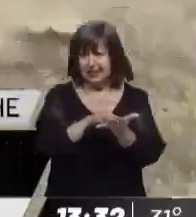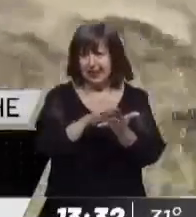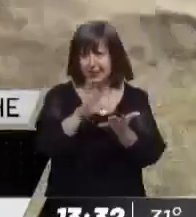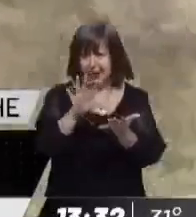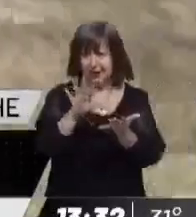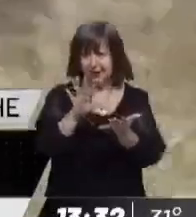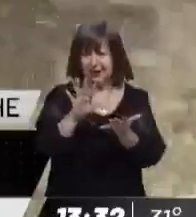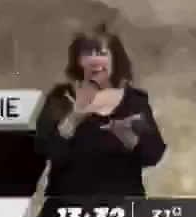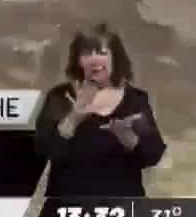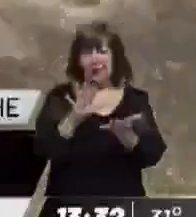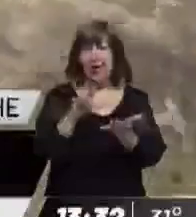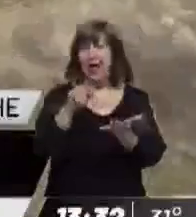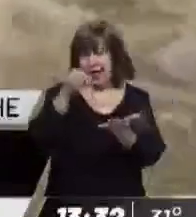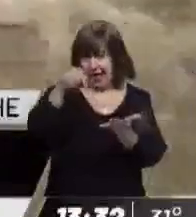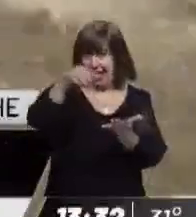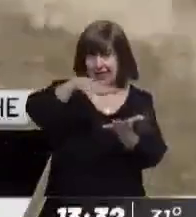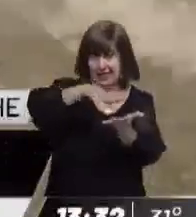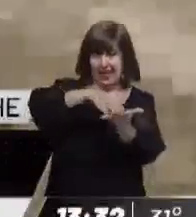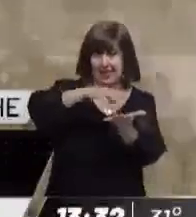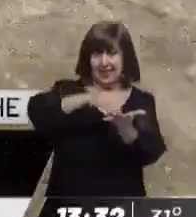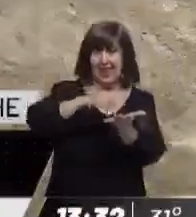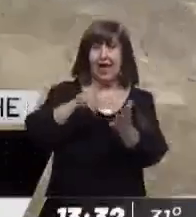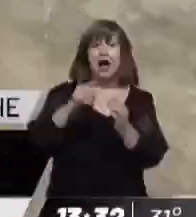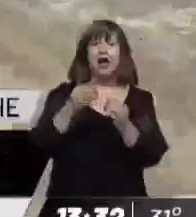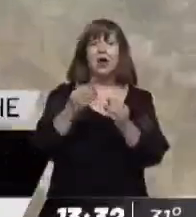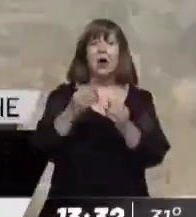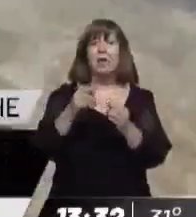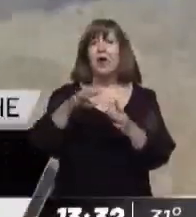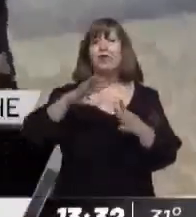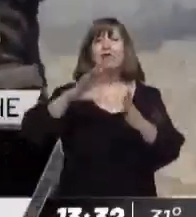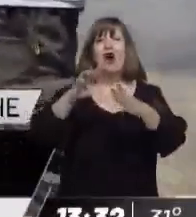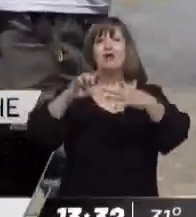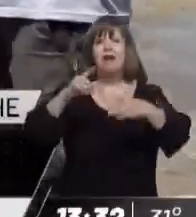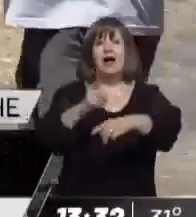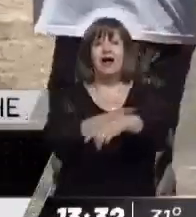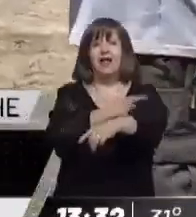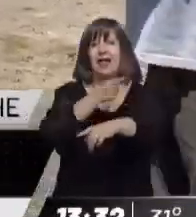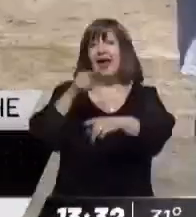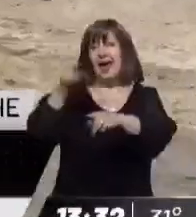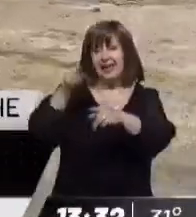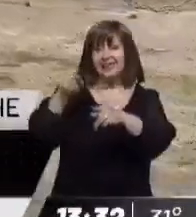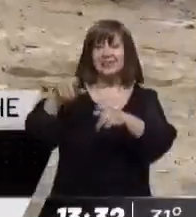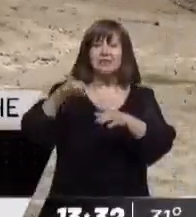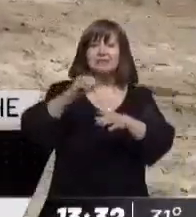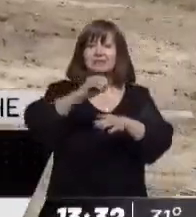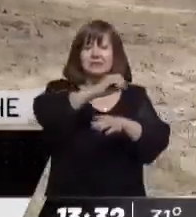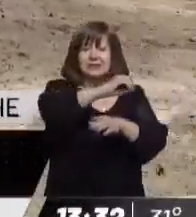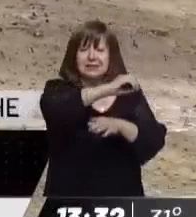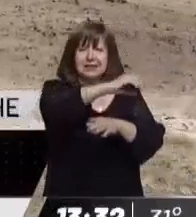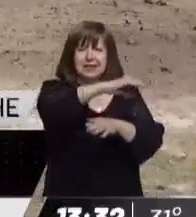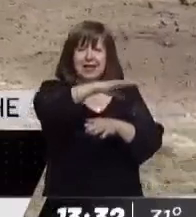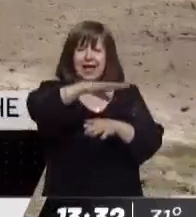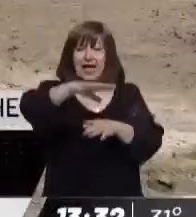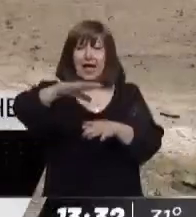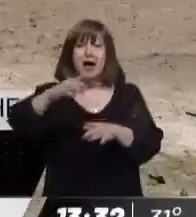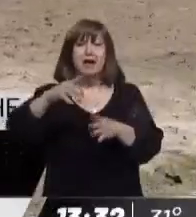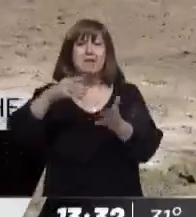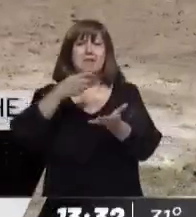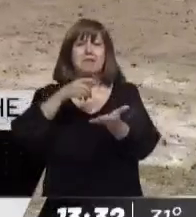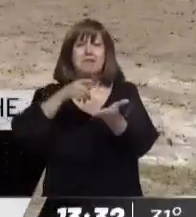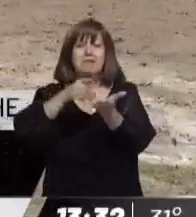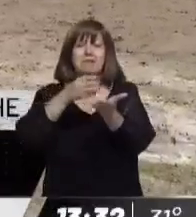estoy mareando, Pablo, digo, esto es lo que estamos acostumbrados, el secano lavallino, esto, ¿no es cierto? Esta cosa sin agua, marrón